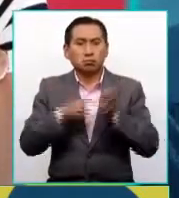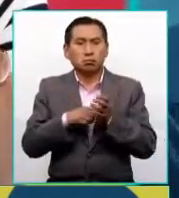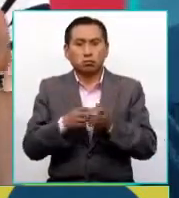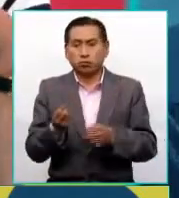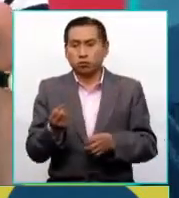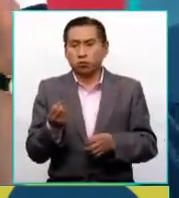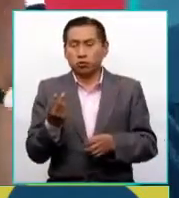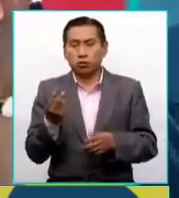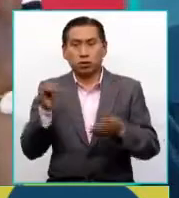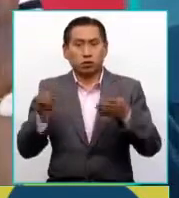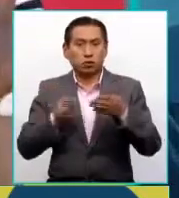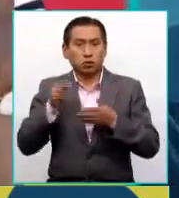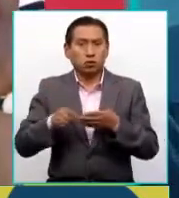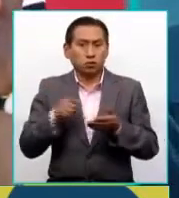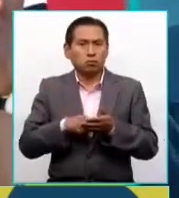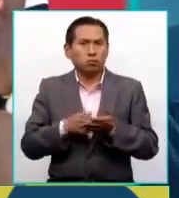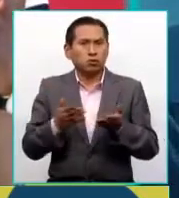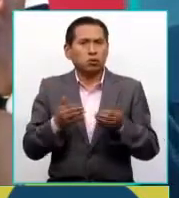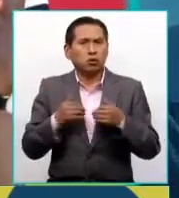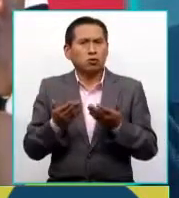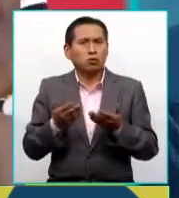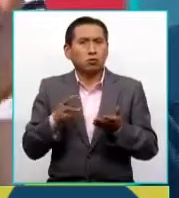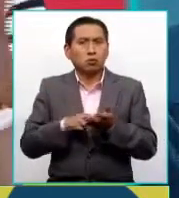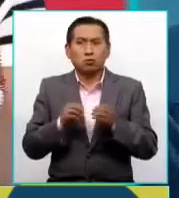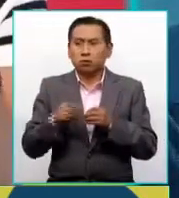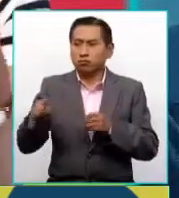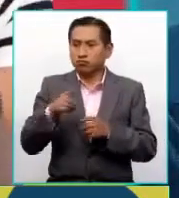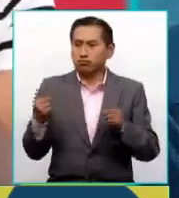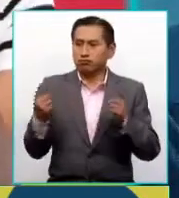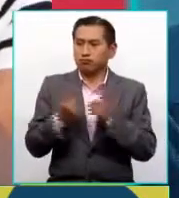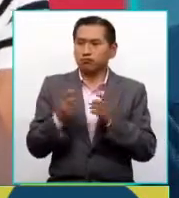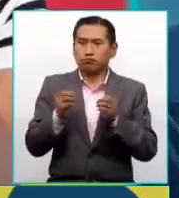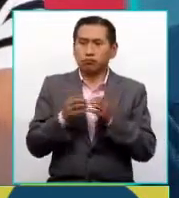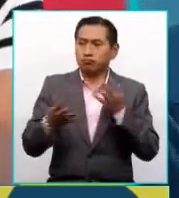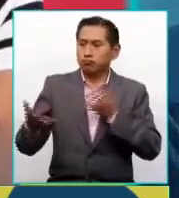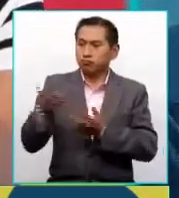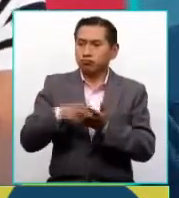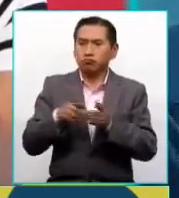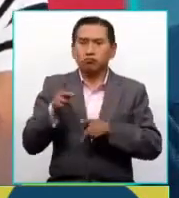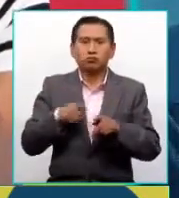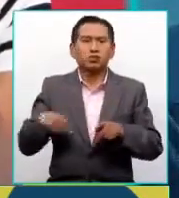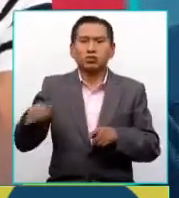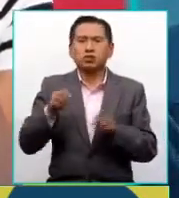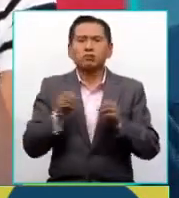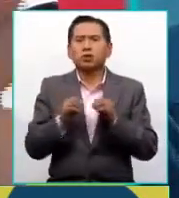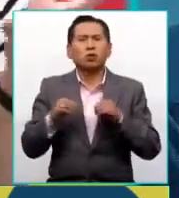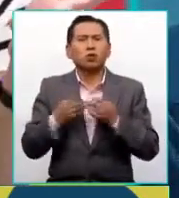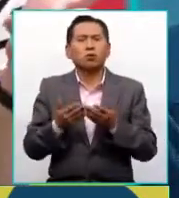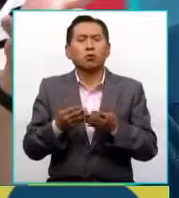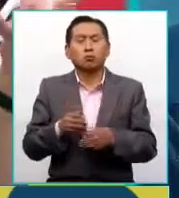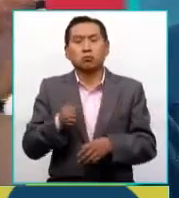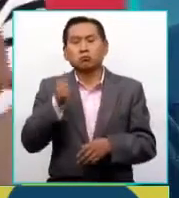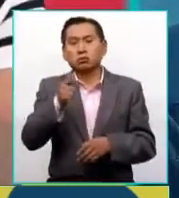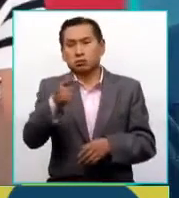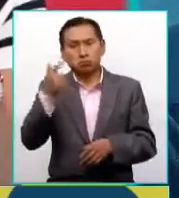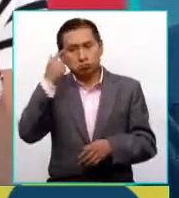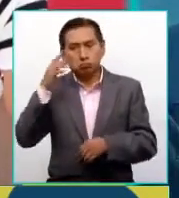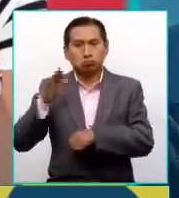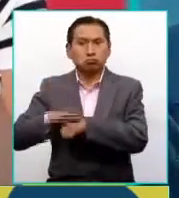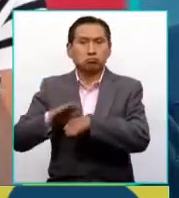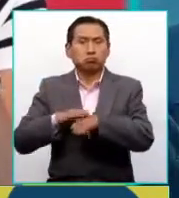12 de junio? ¿Cómo va a ser, digamos, el encuentro, la interrelación con el público y desde tu propia